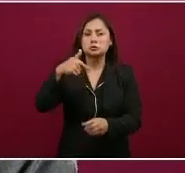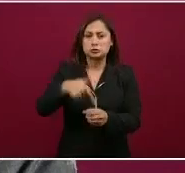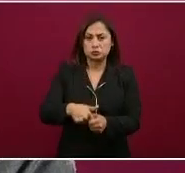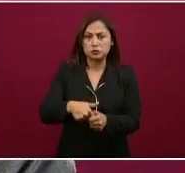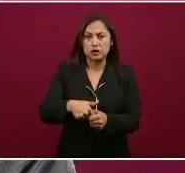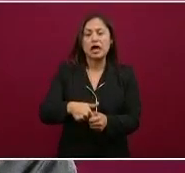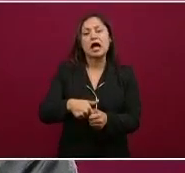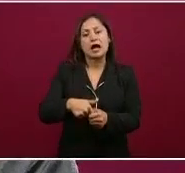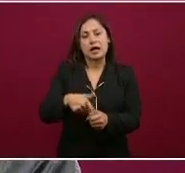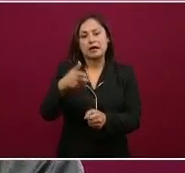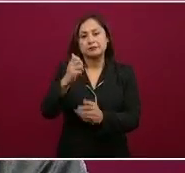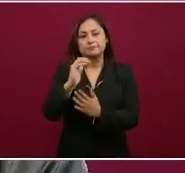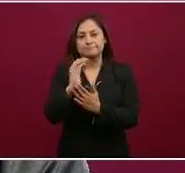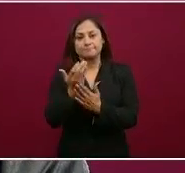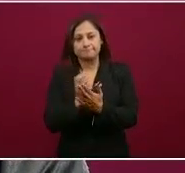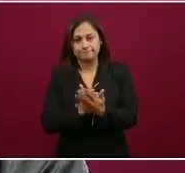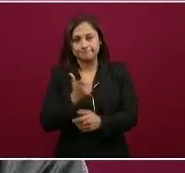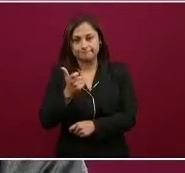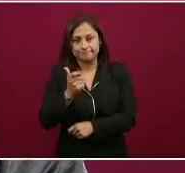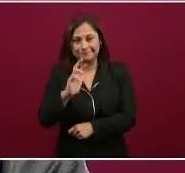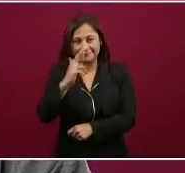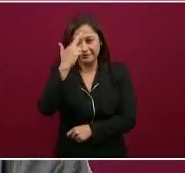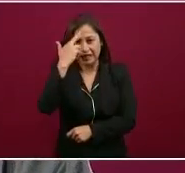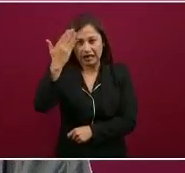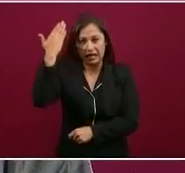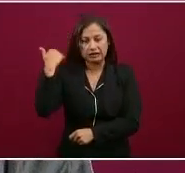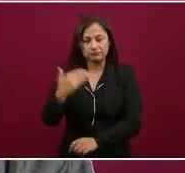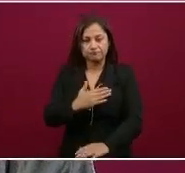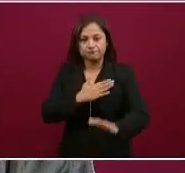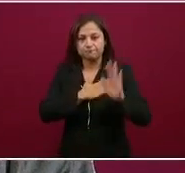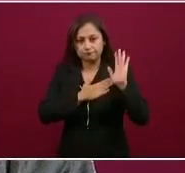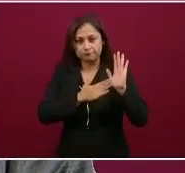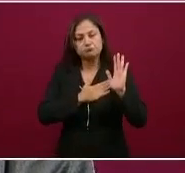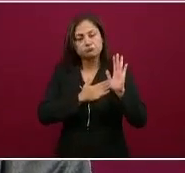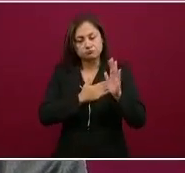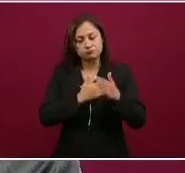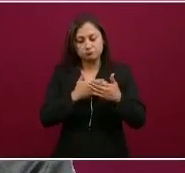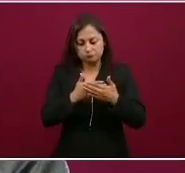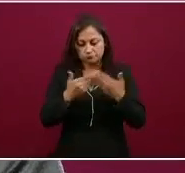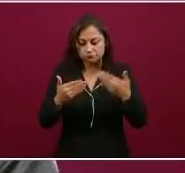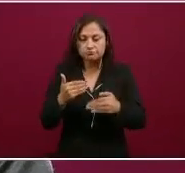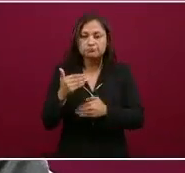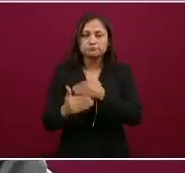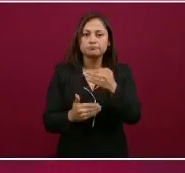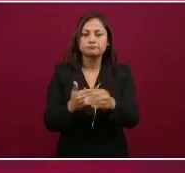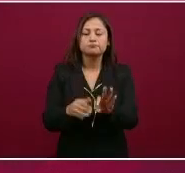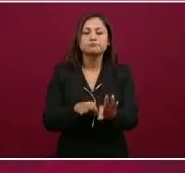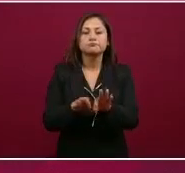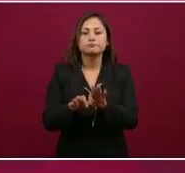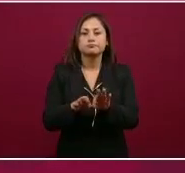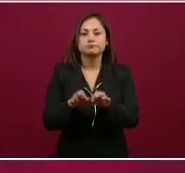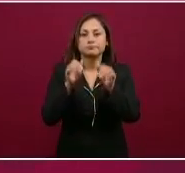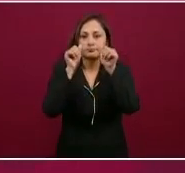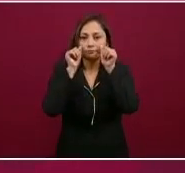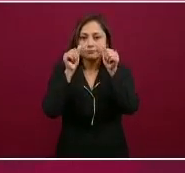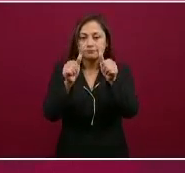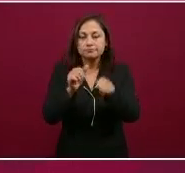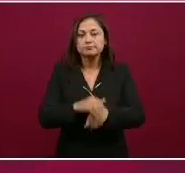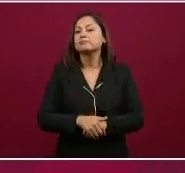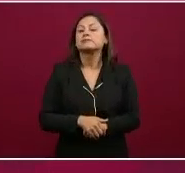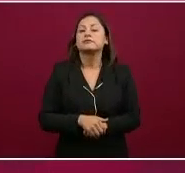de los combustibles. Ese es el acuerdo, ese es el compromiso. Por lo pronto, para que no se vaya